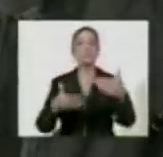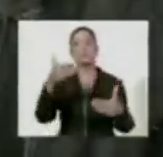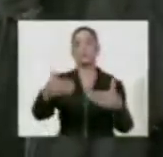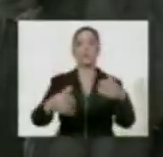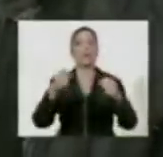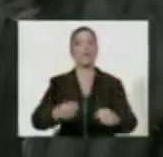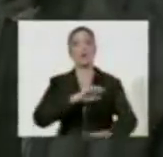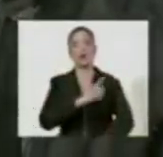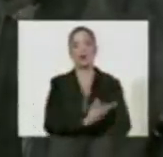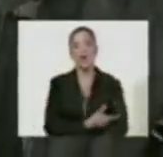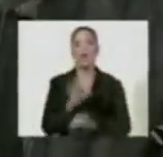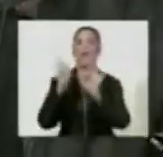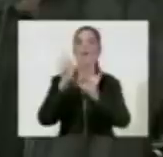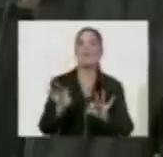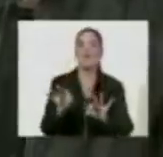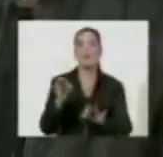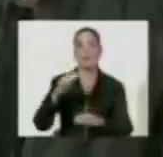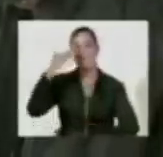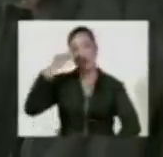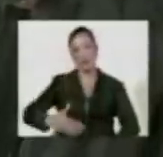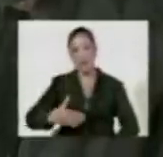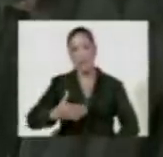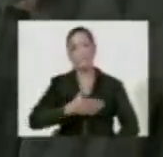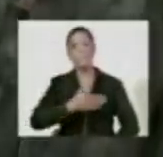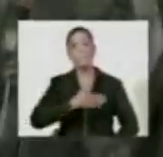de la doctrina militar, así como el apresto